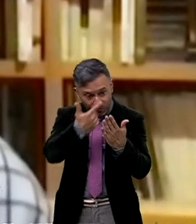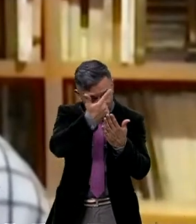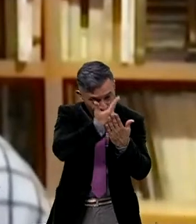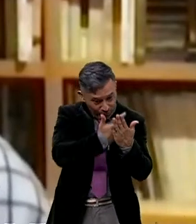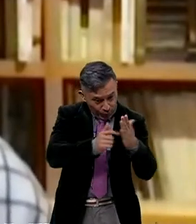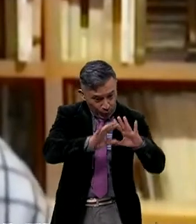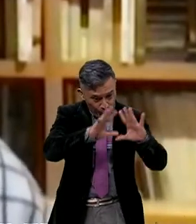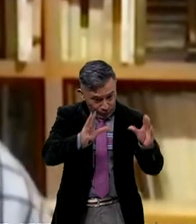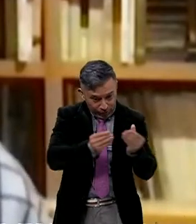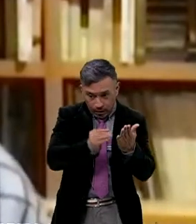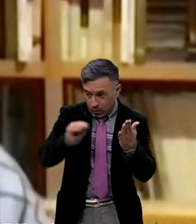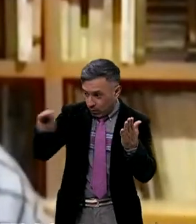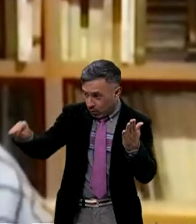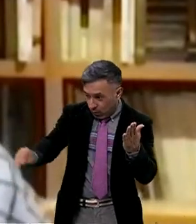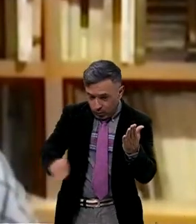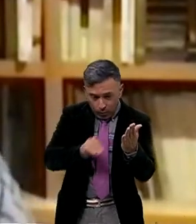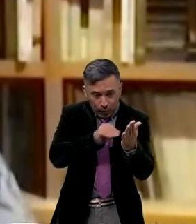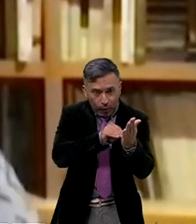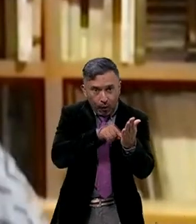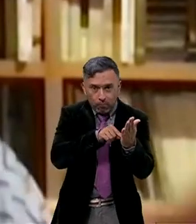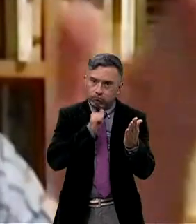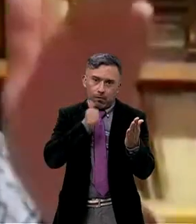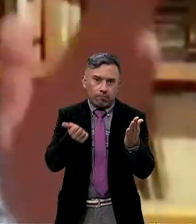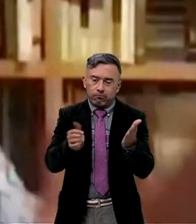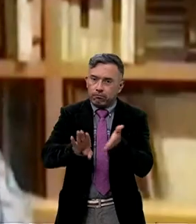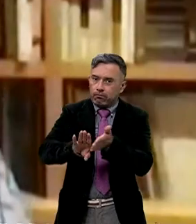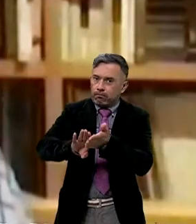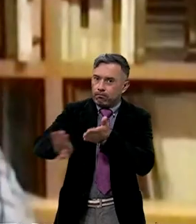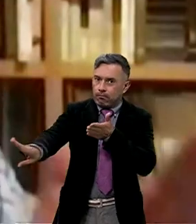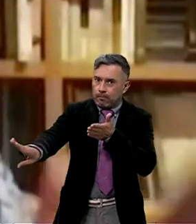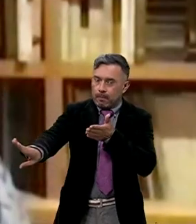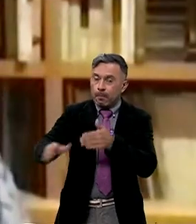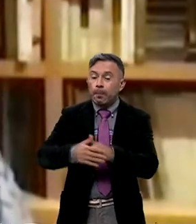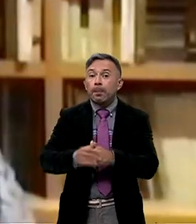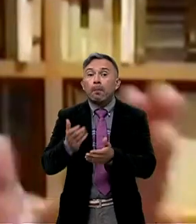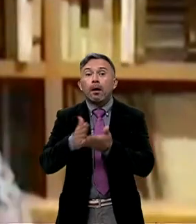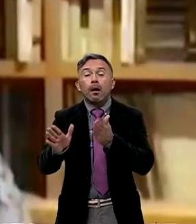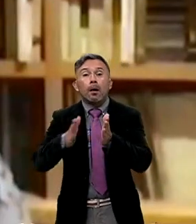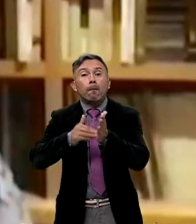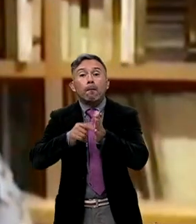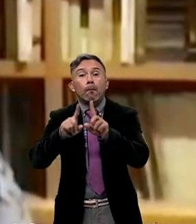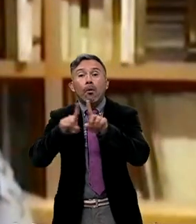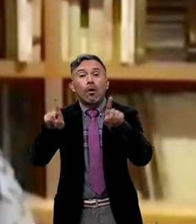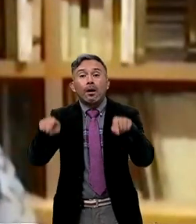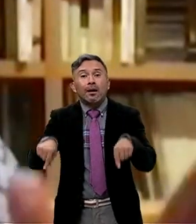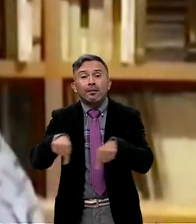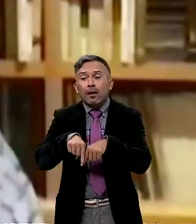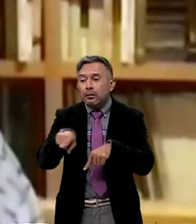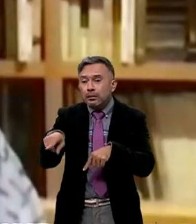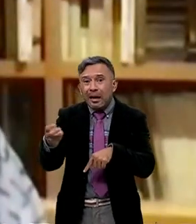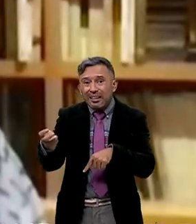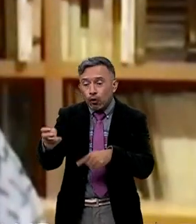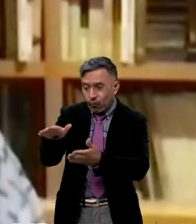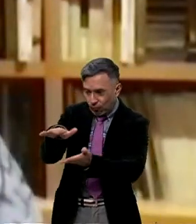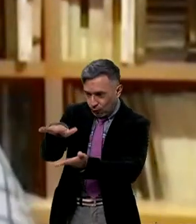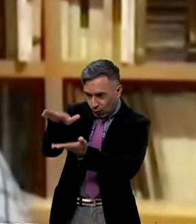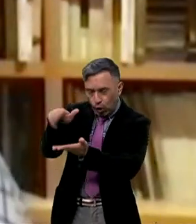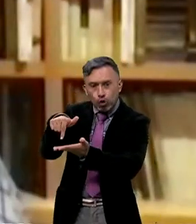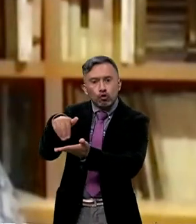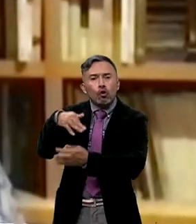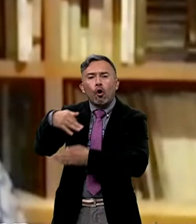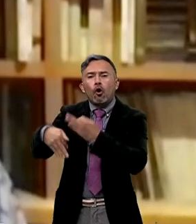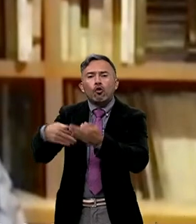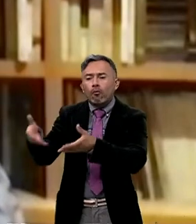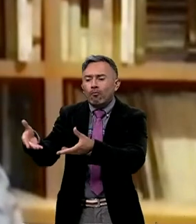al cómputo de hoy y esas boletas todo está resguardado en